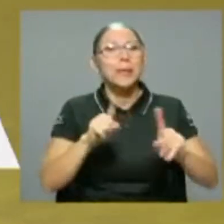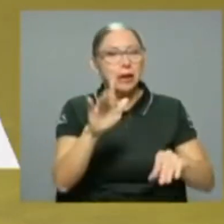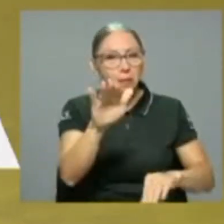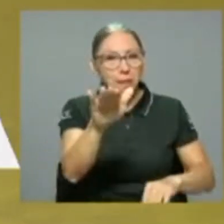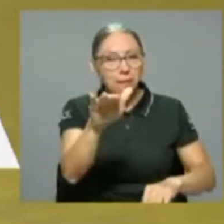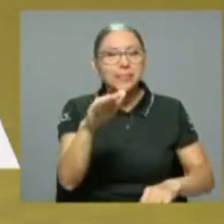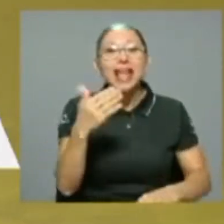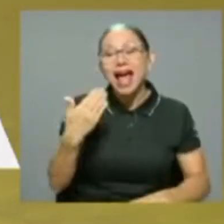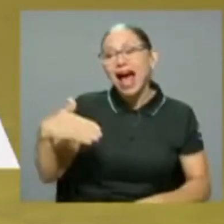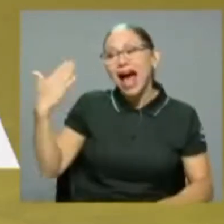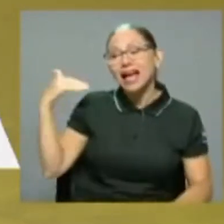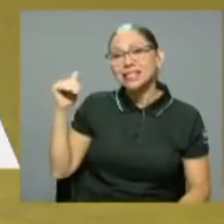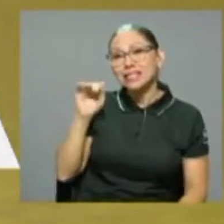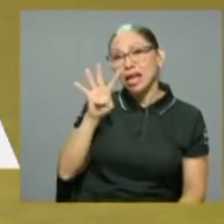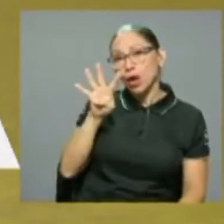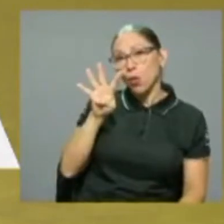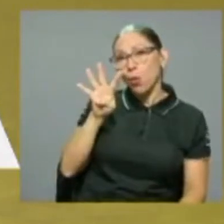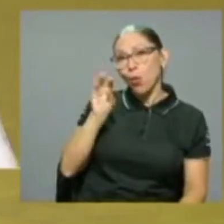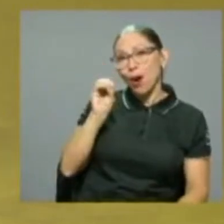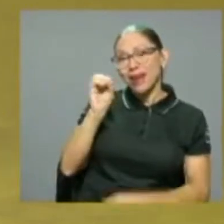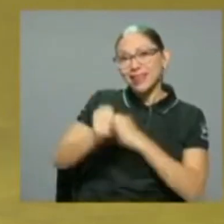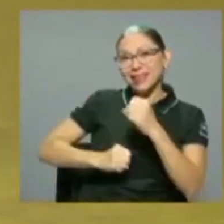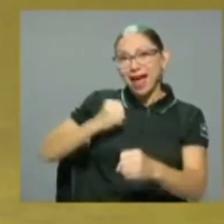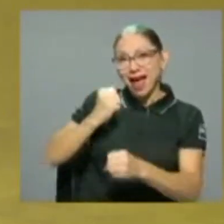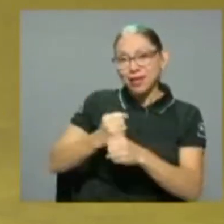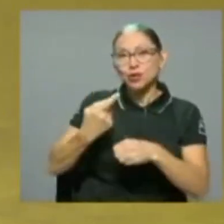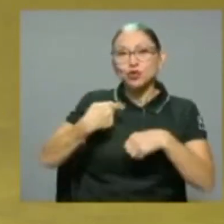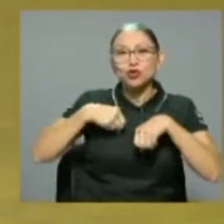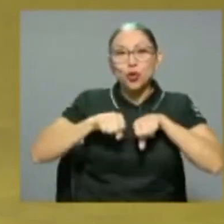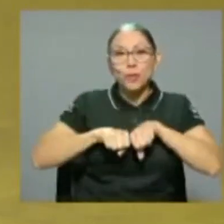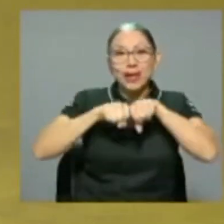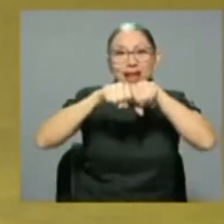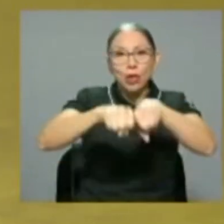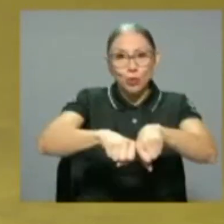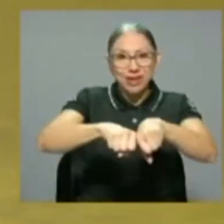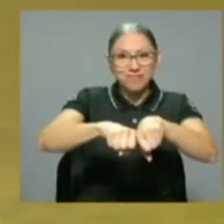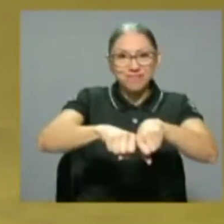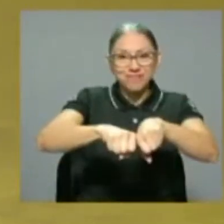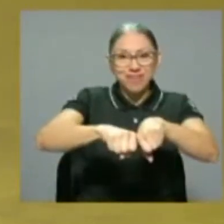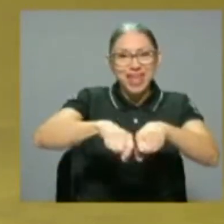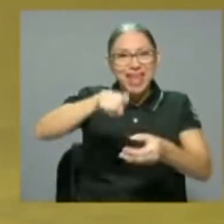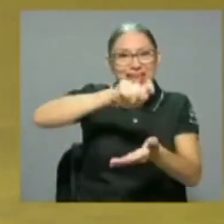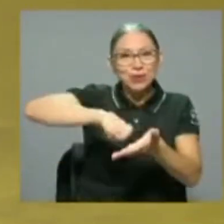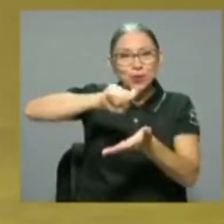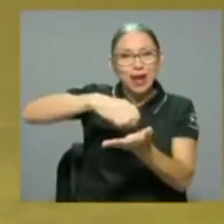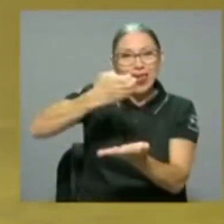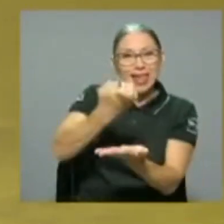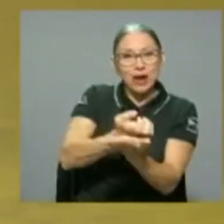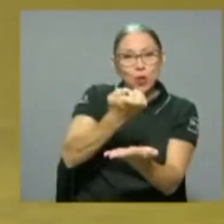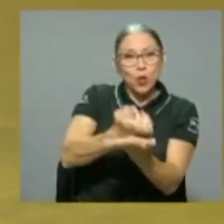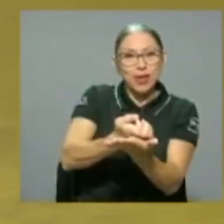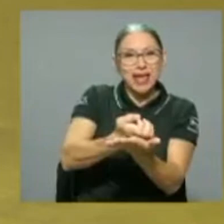yo me gradué de la Escuela de Economía y me fui a estudiar